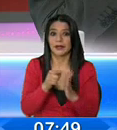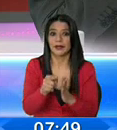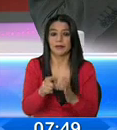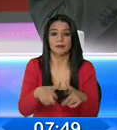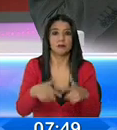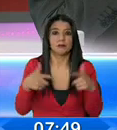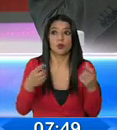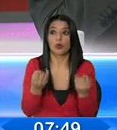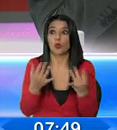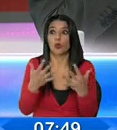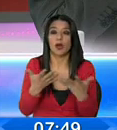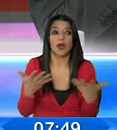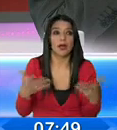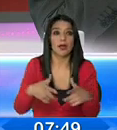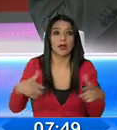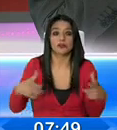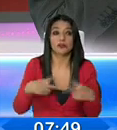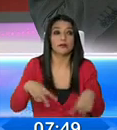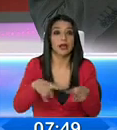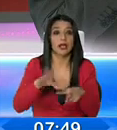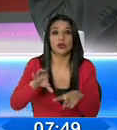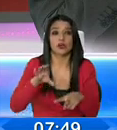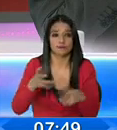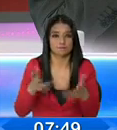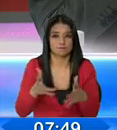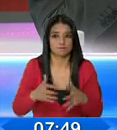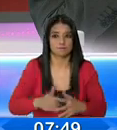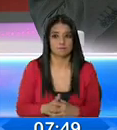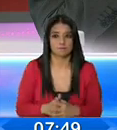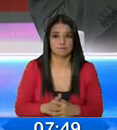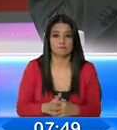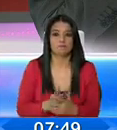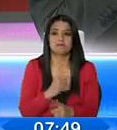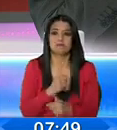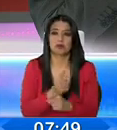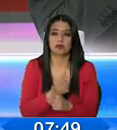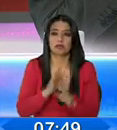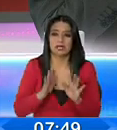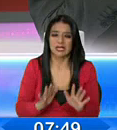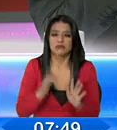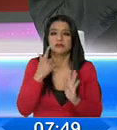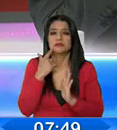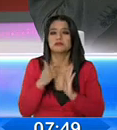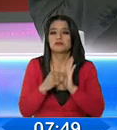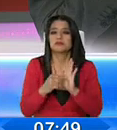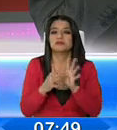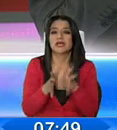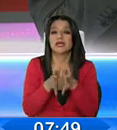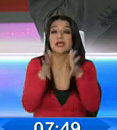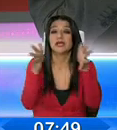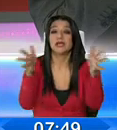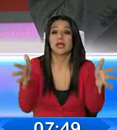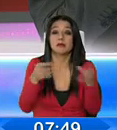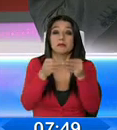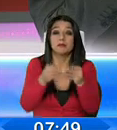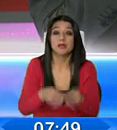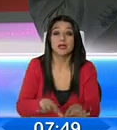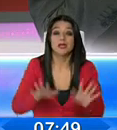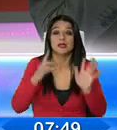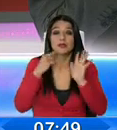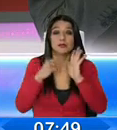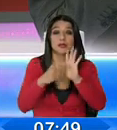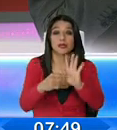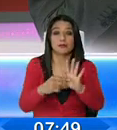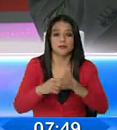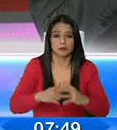magnitud exacta de los valores afectados. Por esto prefiero hablar más vale en general de una afectación, como ejemplo, casos